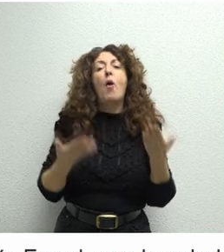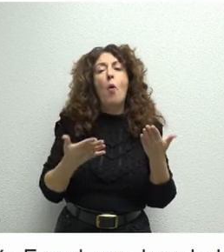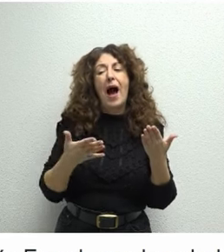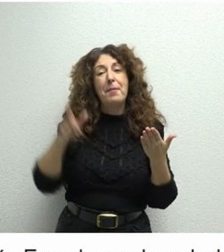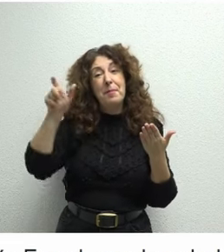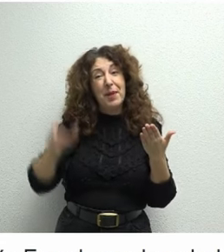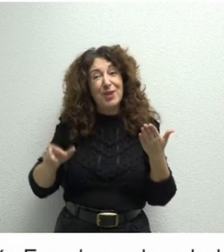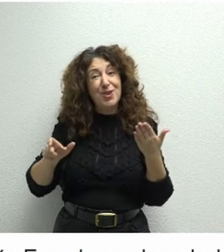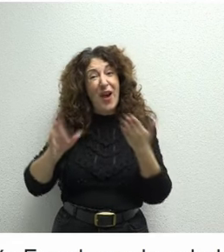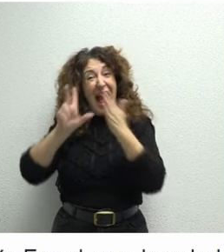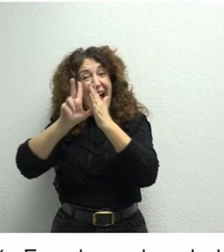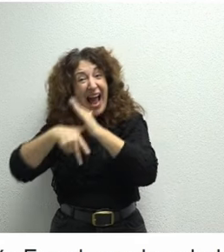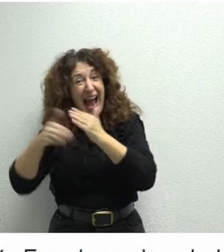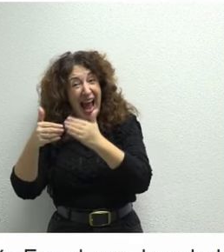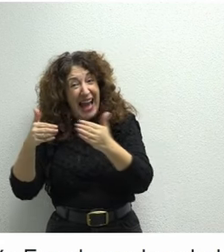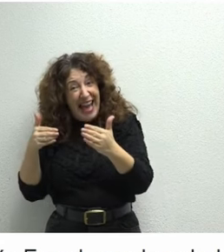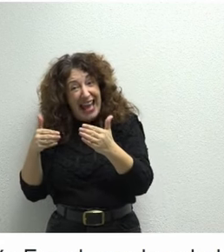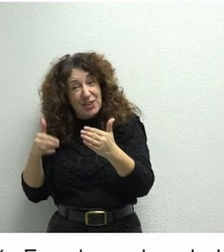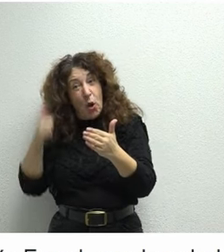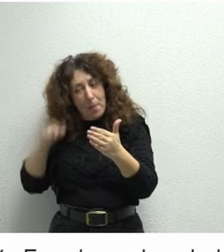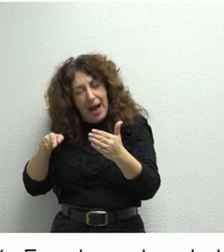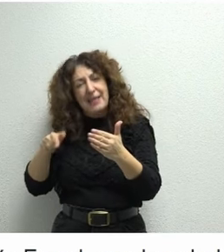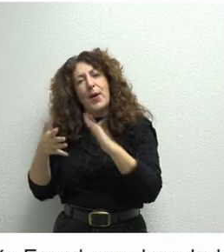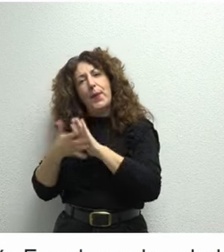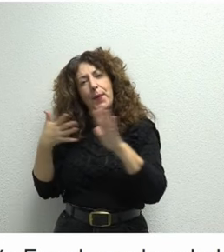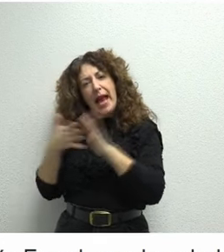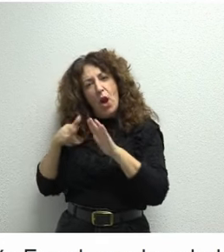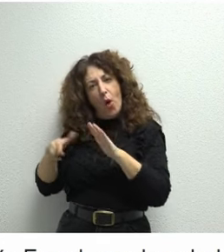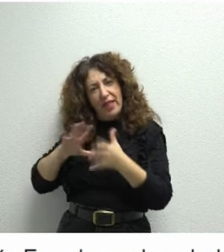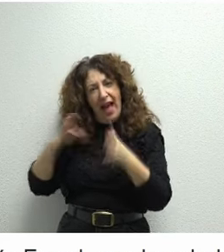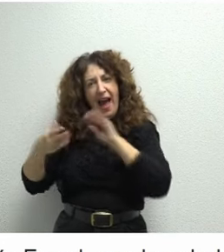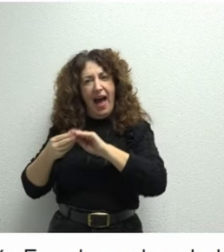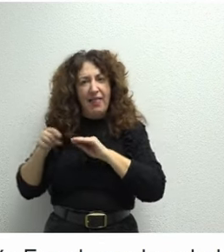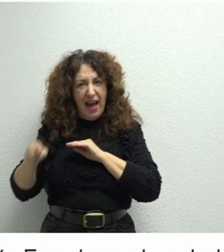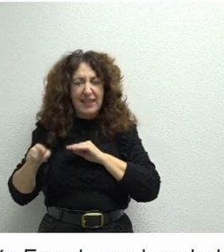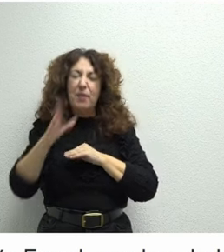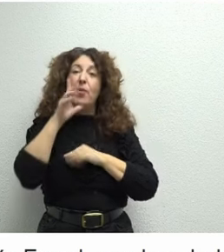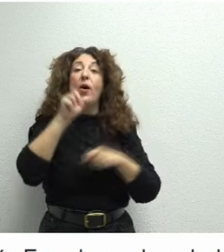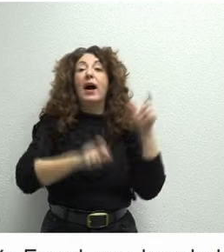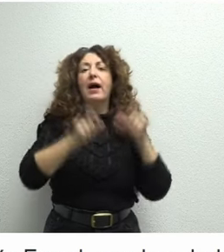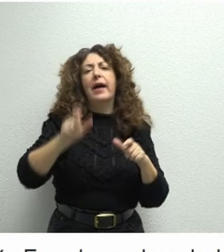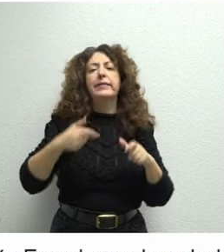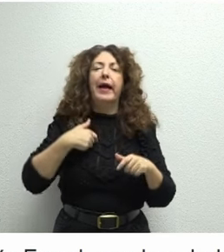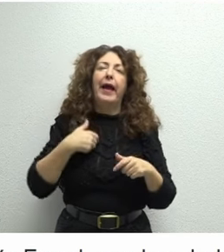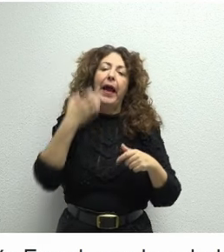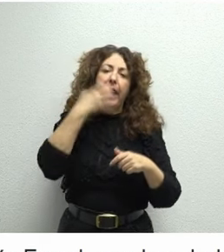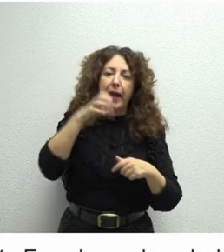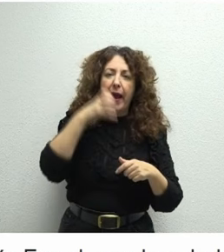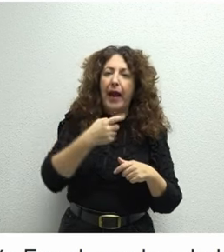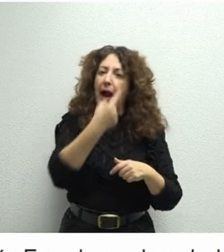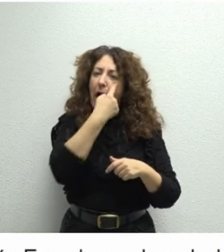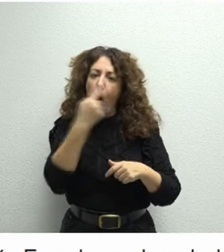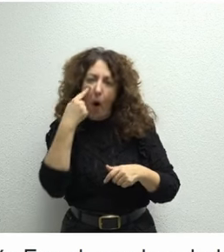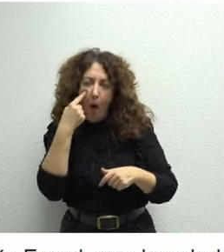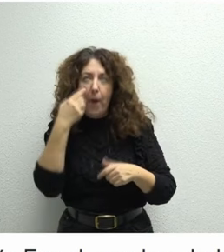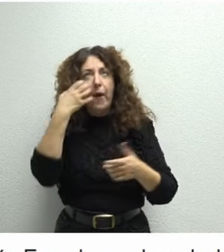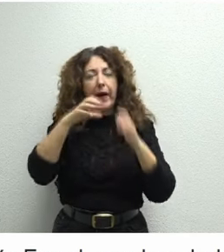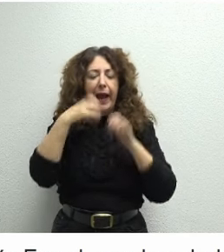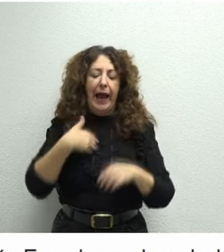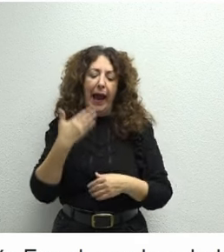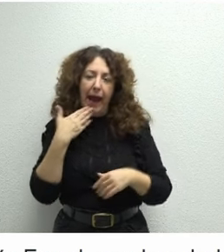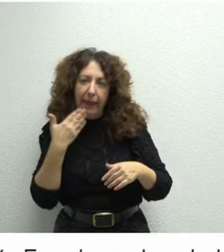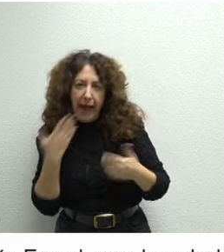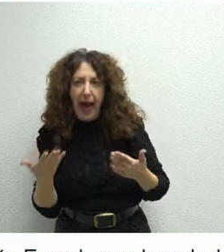Eh bueno se quejaba de la vista se quejaba de la edad se quejaba la mayoría de los que estamos aquí estamos pintando canas me parece no